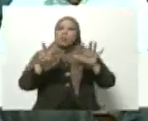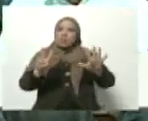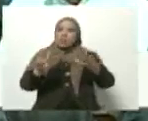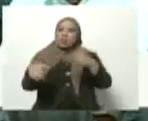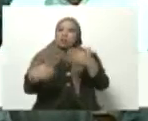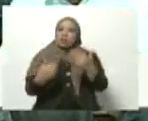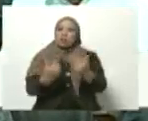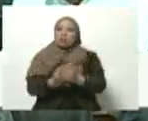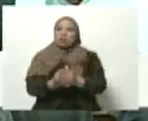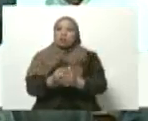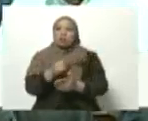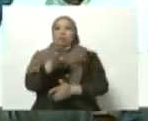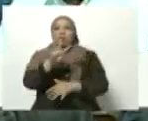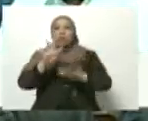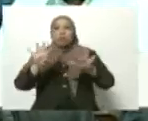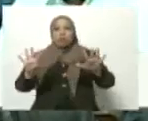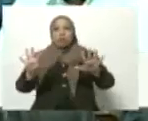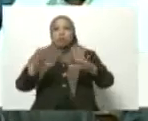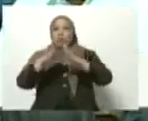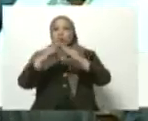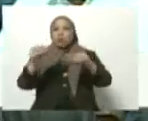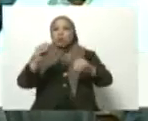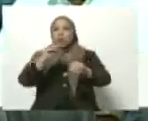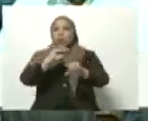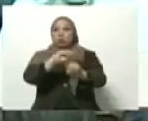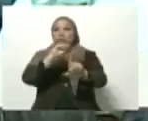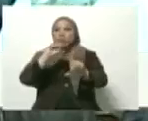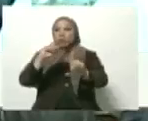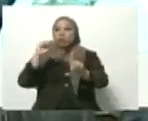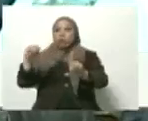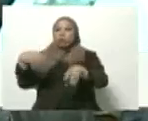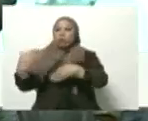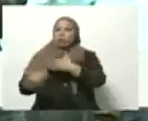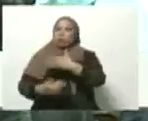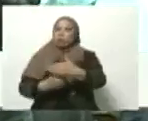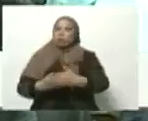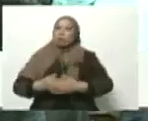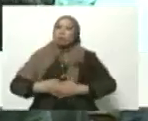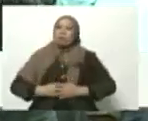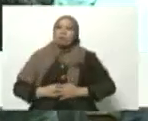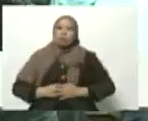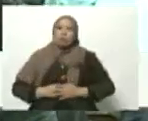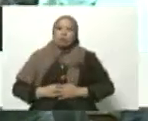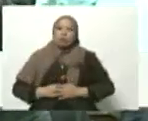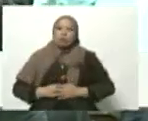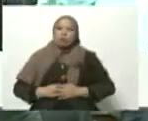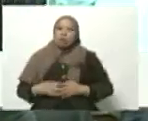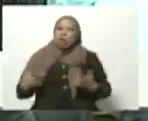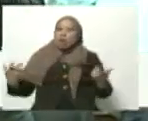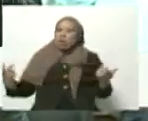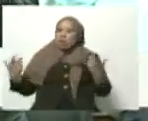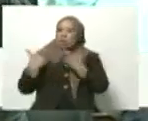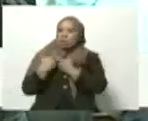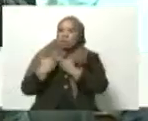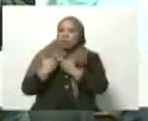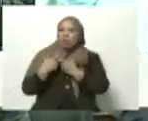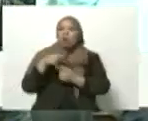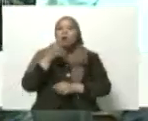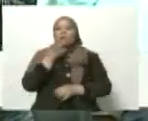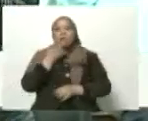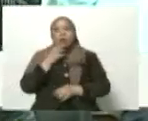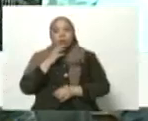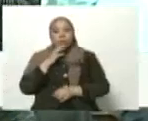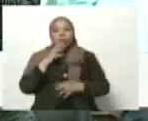1947-49, y que permite colocar que todo actor que se mueva distinto a ellos es un enemigo. Por eso se